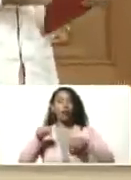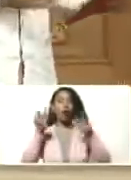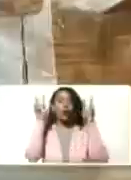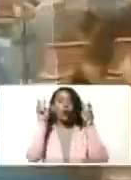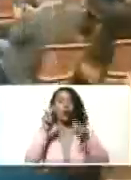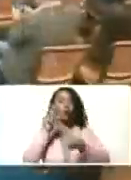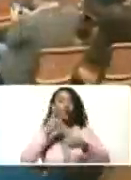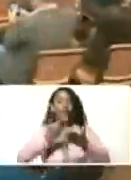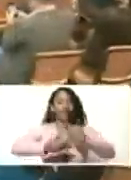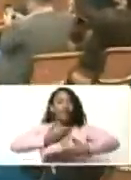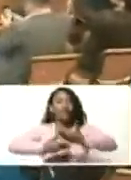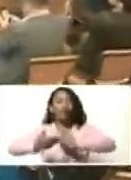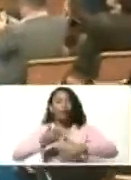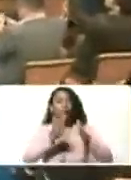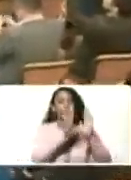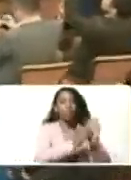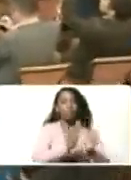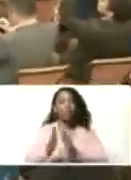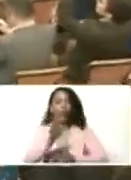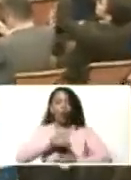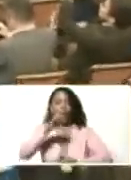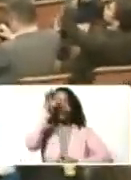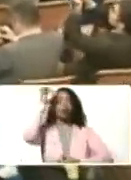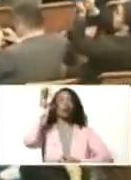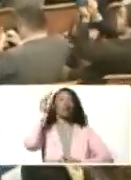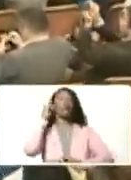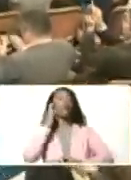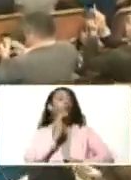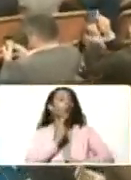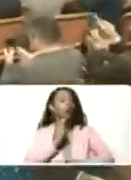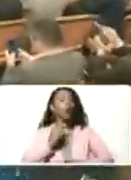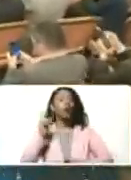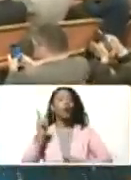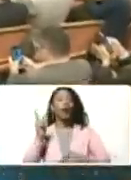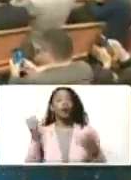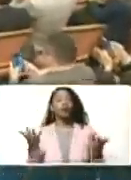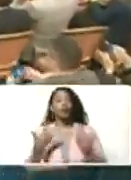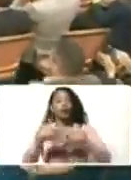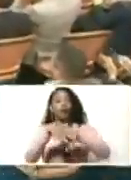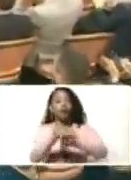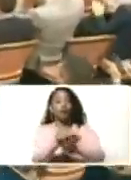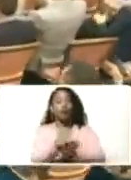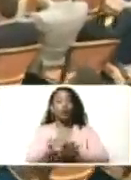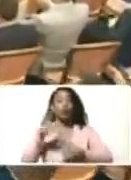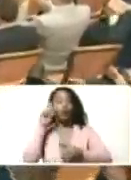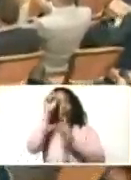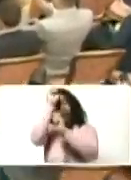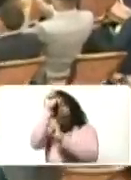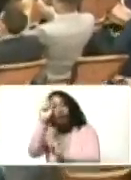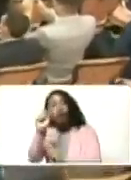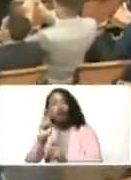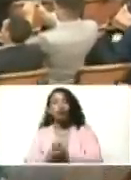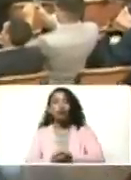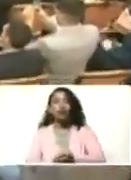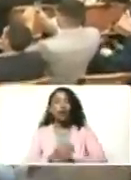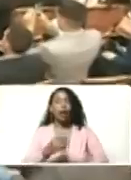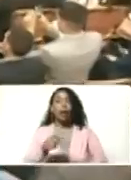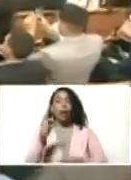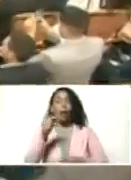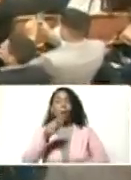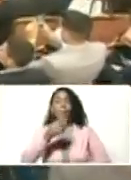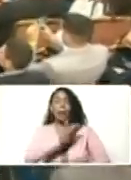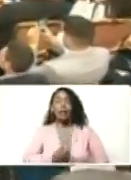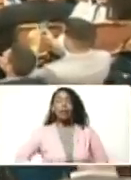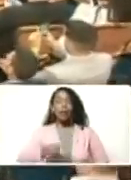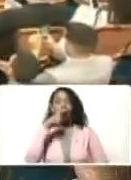nuevas relaciones en el orden del espíritu del bolivarianismo, de la complementariedad, también del respeto. Del ciudadano Nicolás Maduro